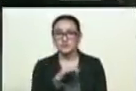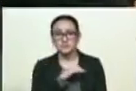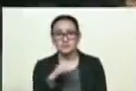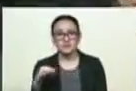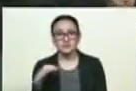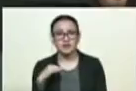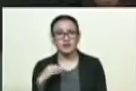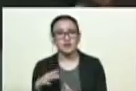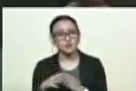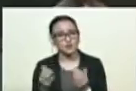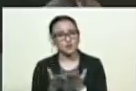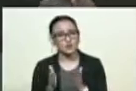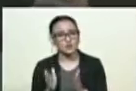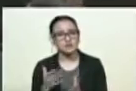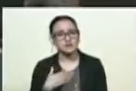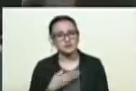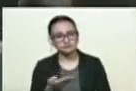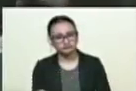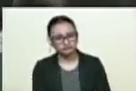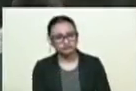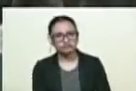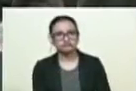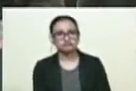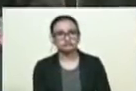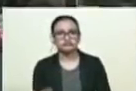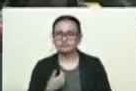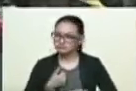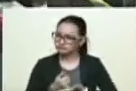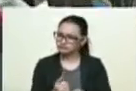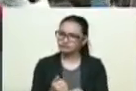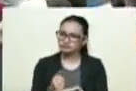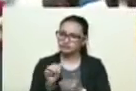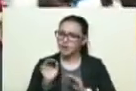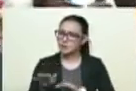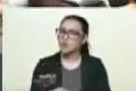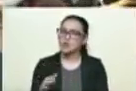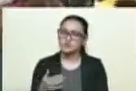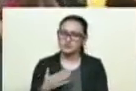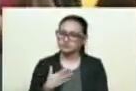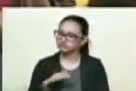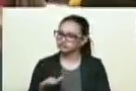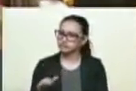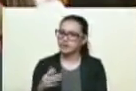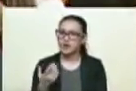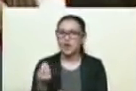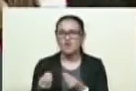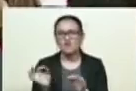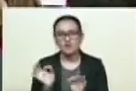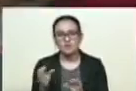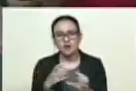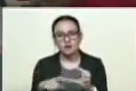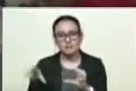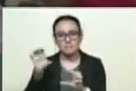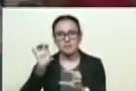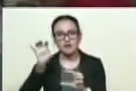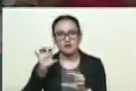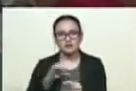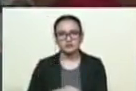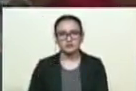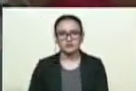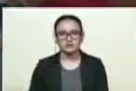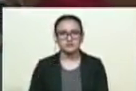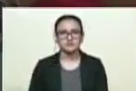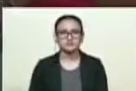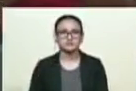esos estudiantes les tiendo mi mano y les digo, cuenten conmigo a través del carnet de la patria. Aprovecho